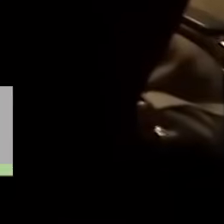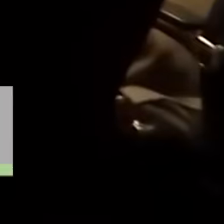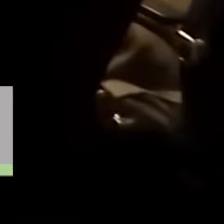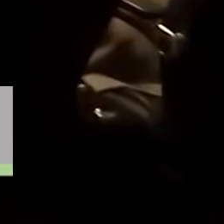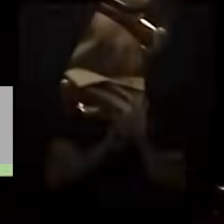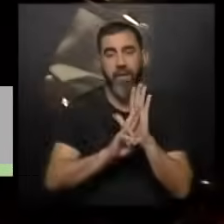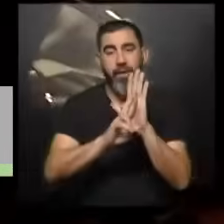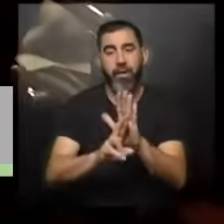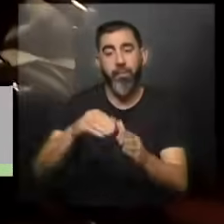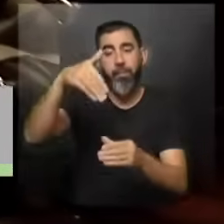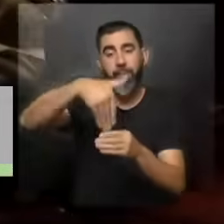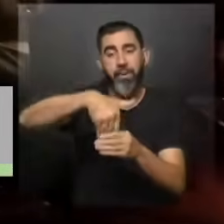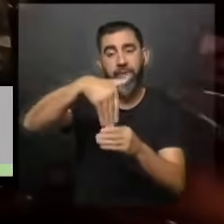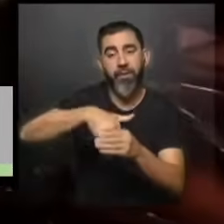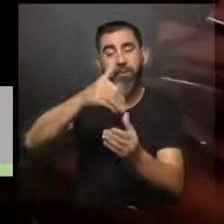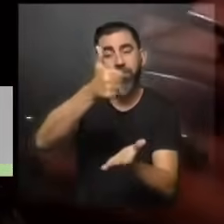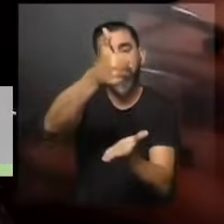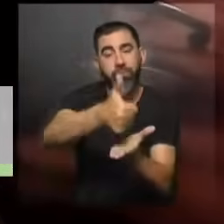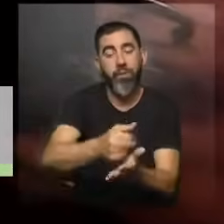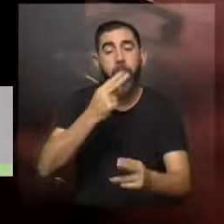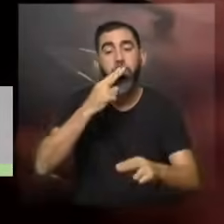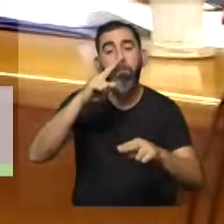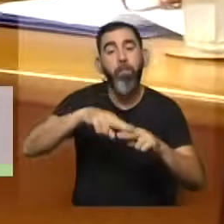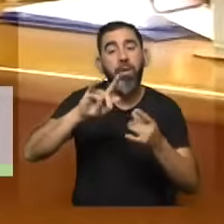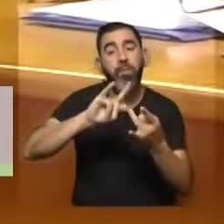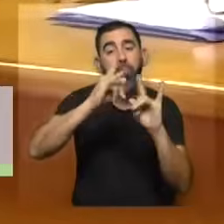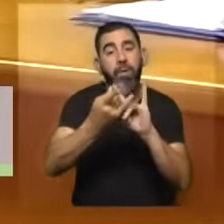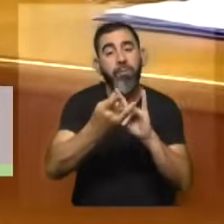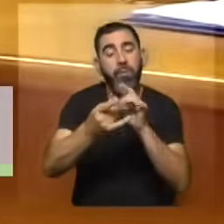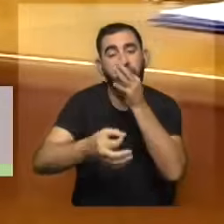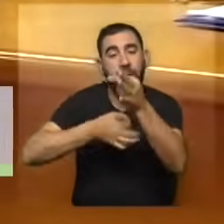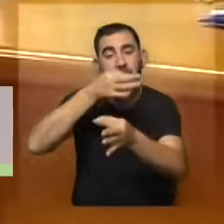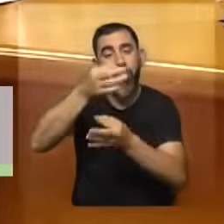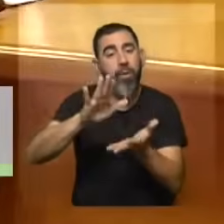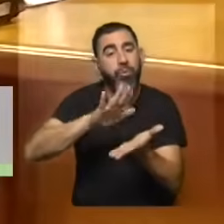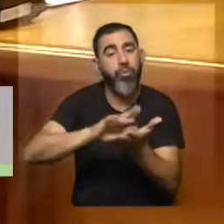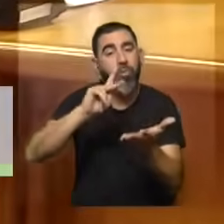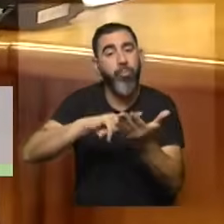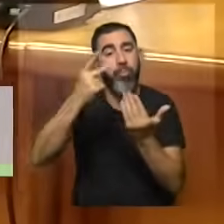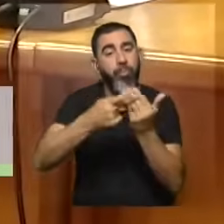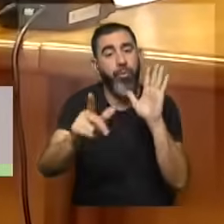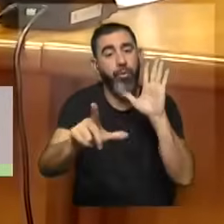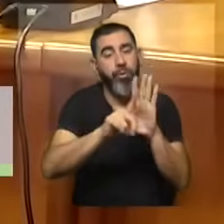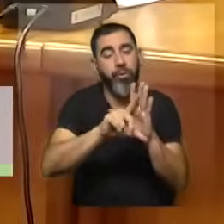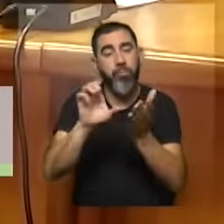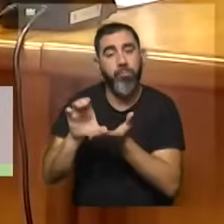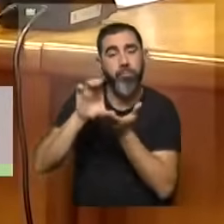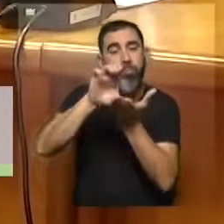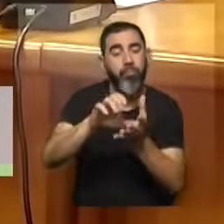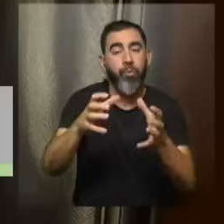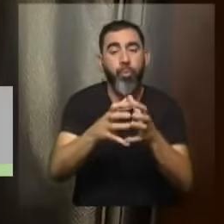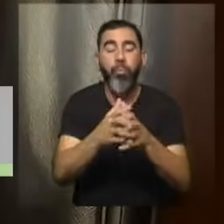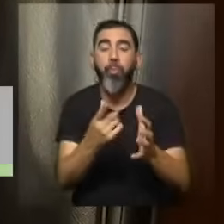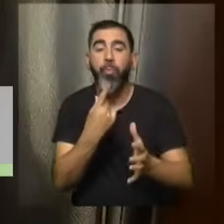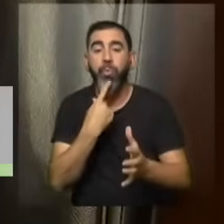representantes de la corte electoral comparecieron Este martes ante el parlamento para dar su versión sobre el proyecto de ley de financiamiento de los partidos